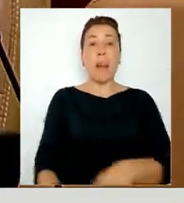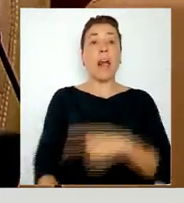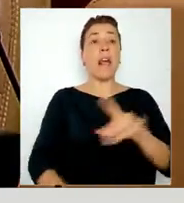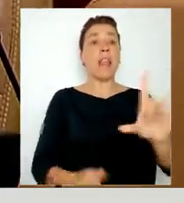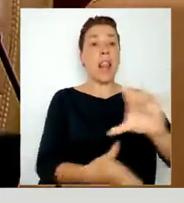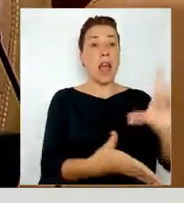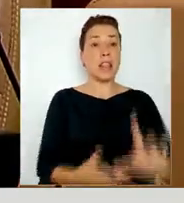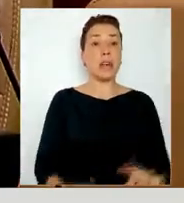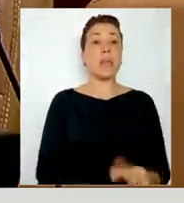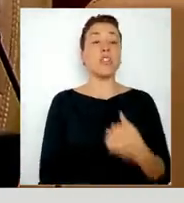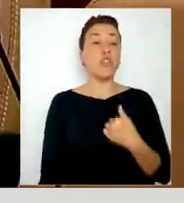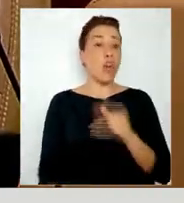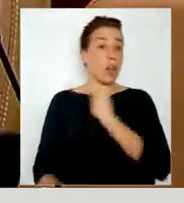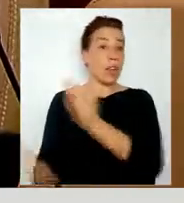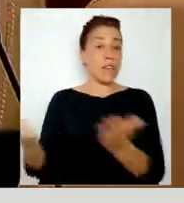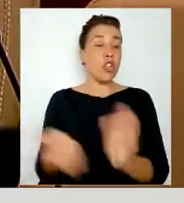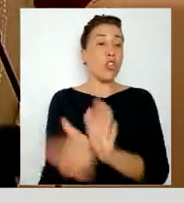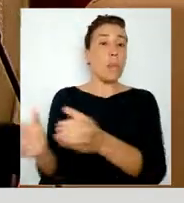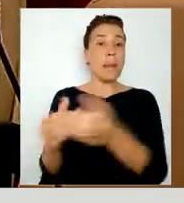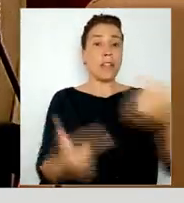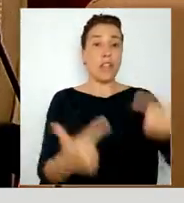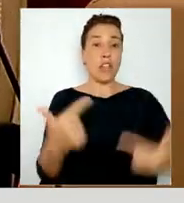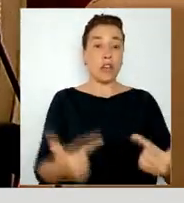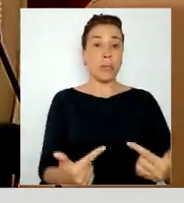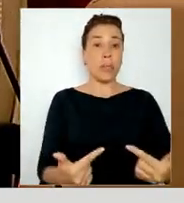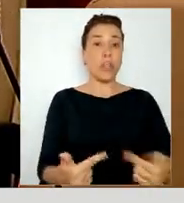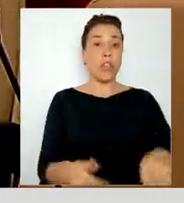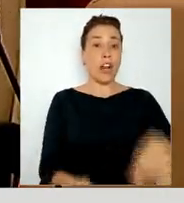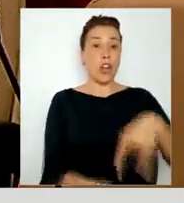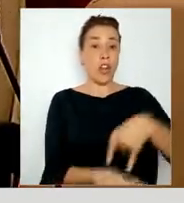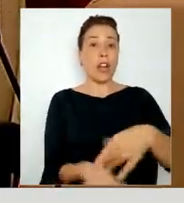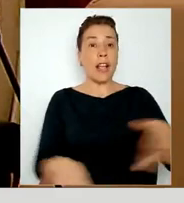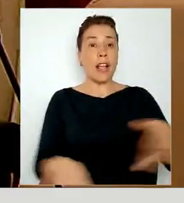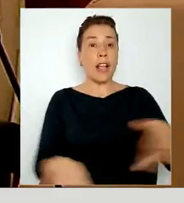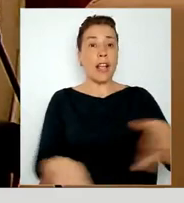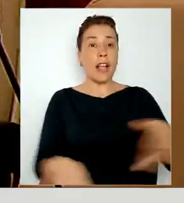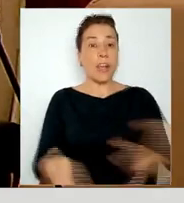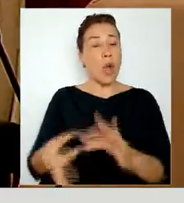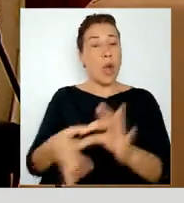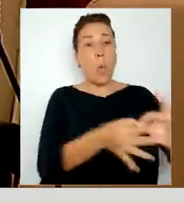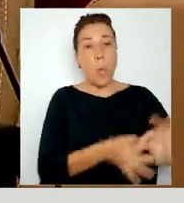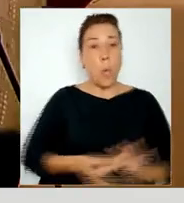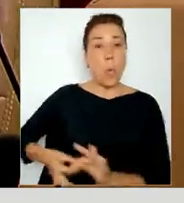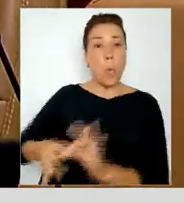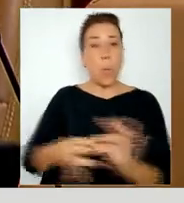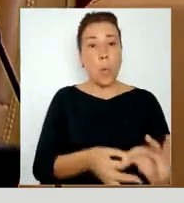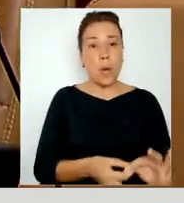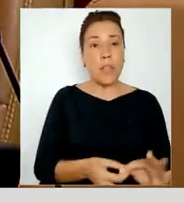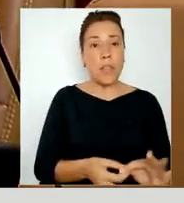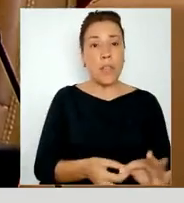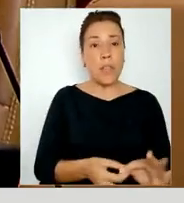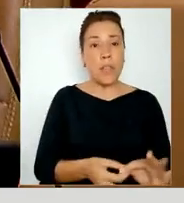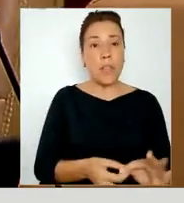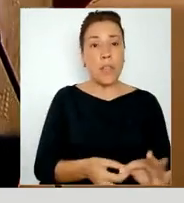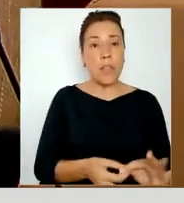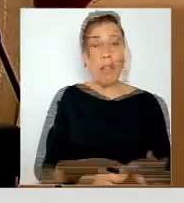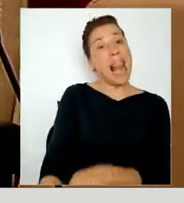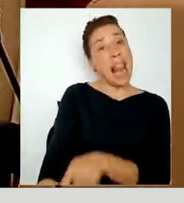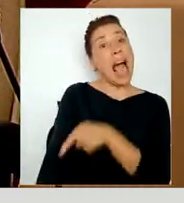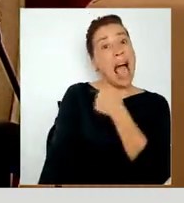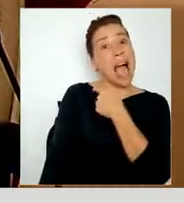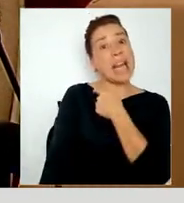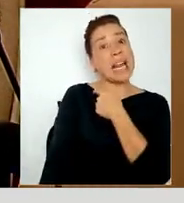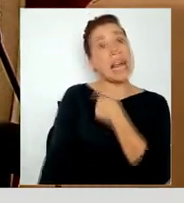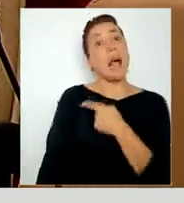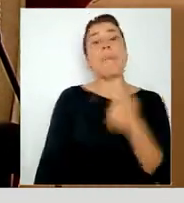todos los sectores de este congreso a que impulsemos de manera conjunta reforma de largo plazo que vayan en favor de las